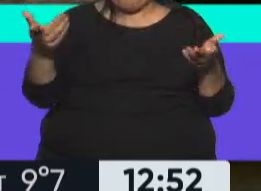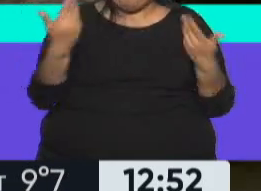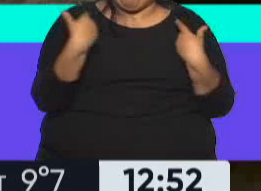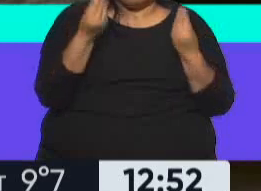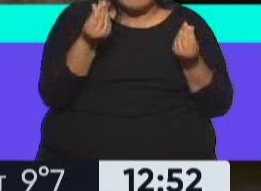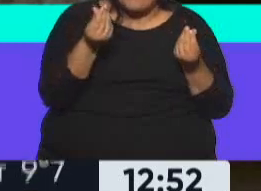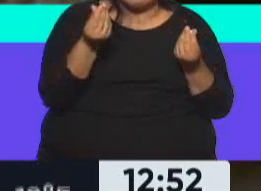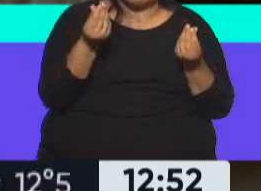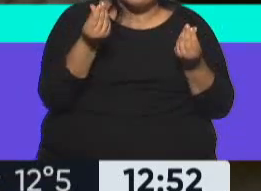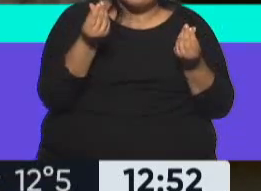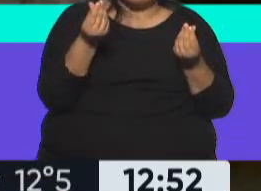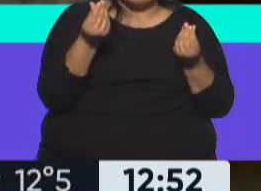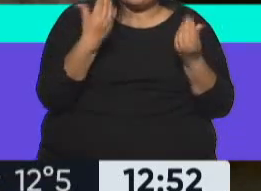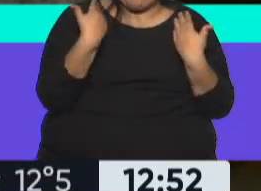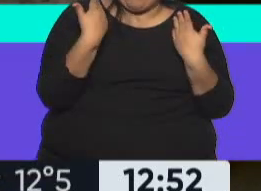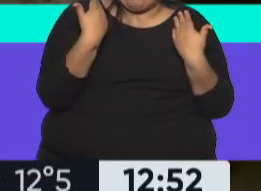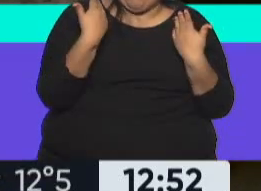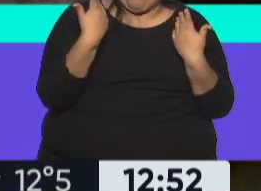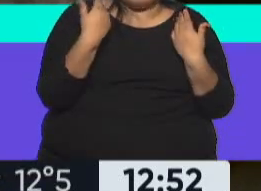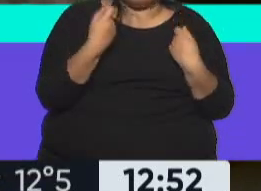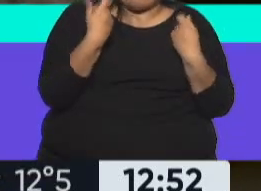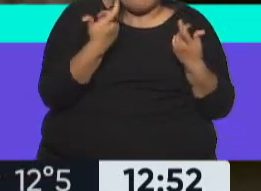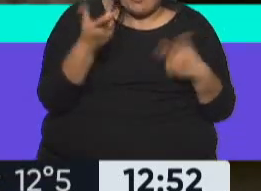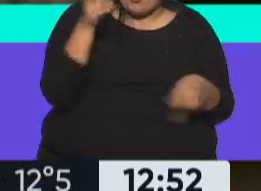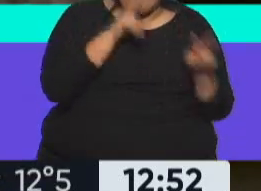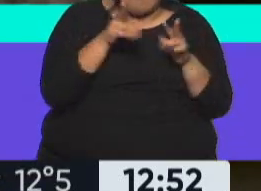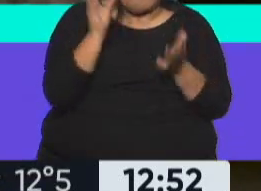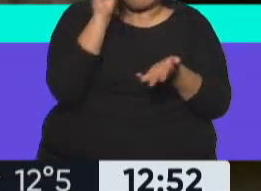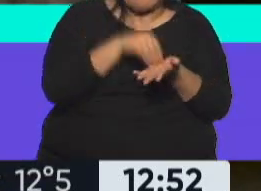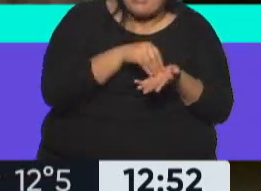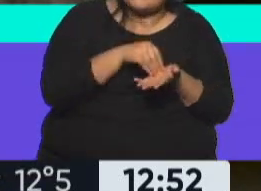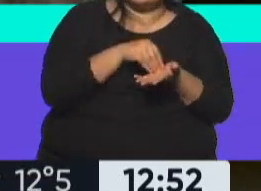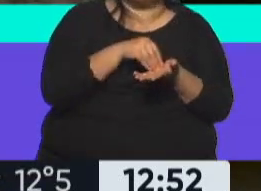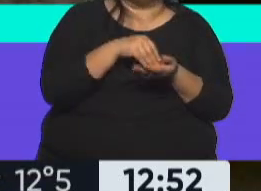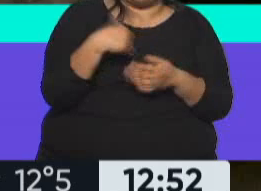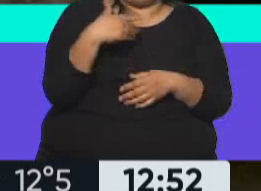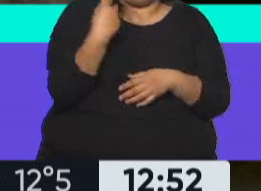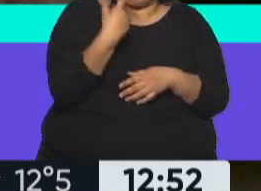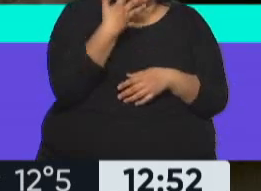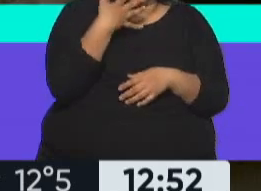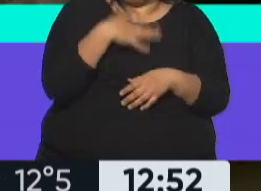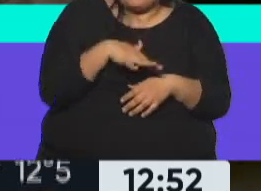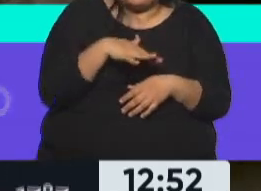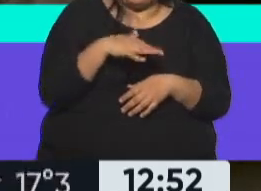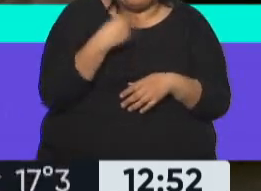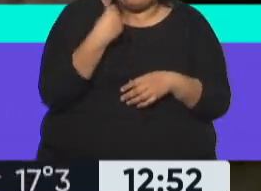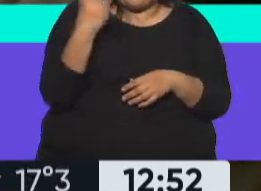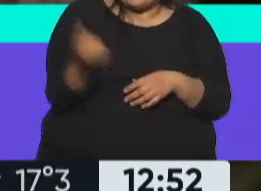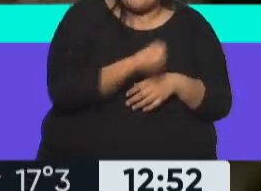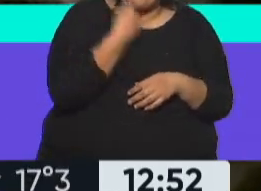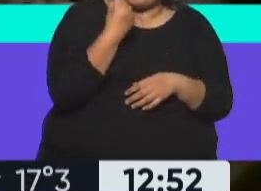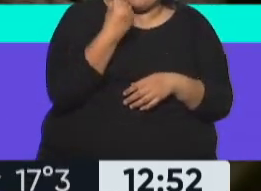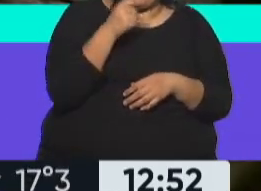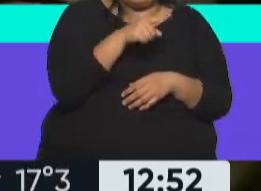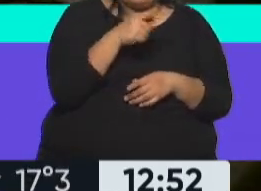poco para potenciar esta búsqueda y que entendamos todos, digamos, la importancia que tiene cerrar estas